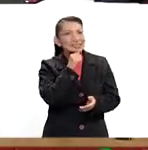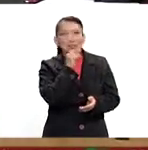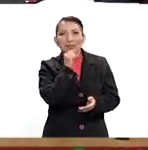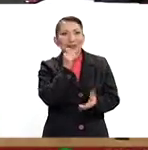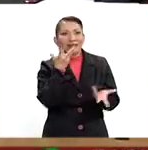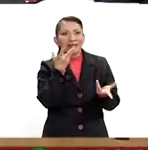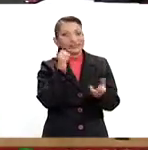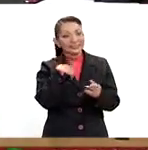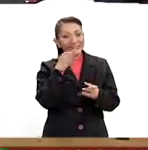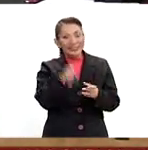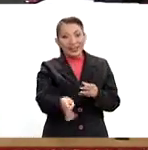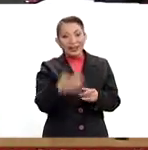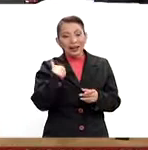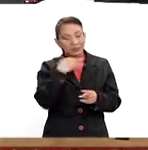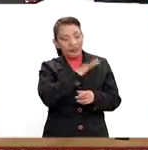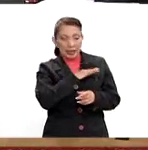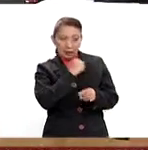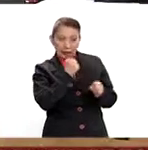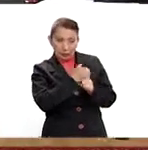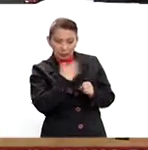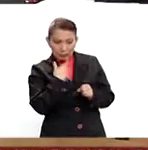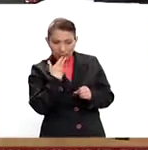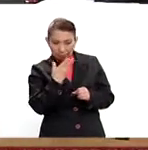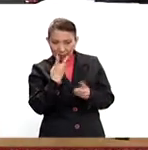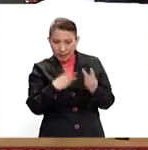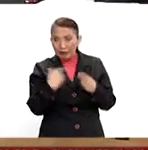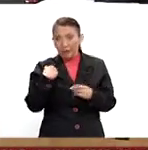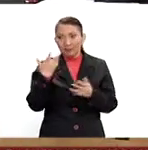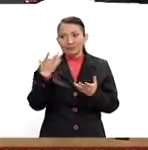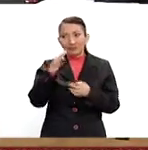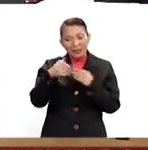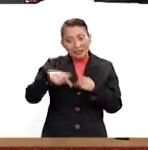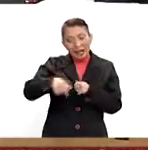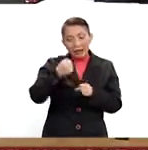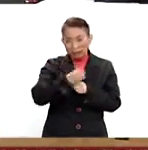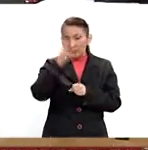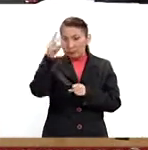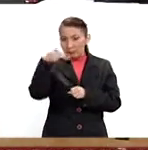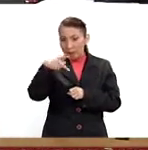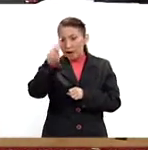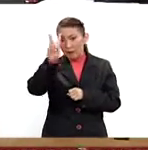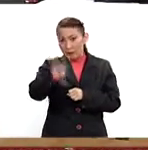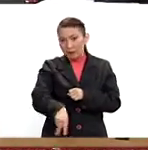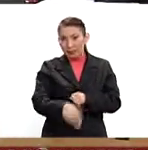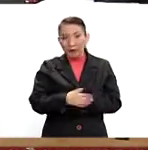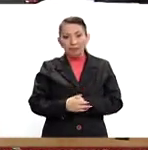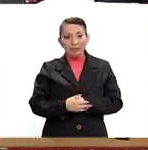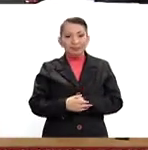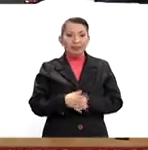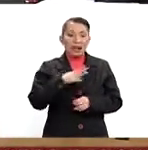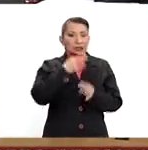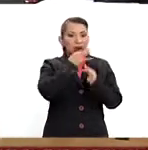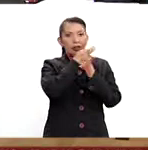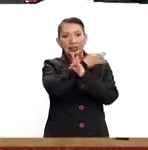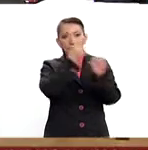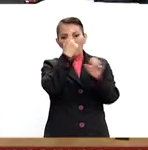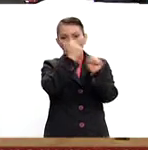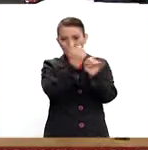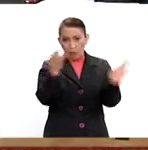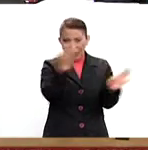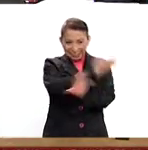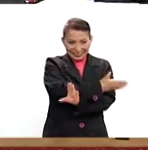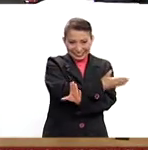Paco, bienvenido y feliz Gracias, 2017. Igualmente, lo mejor para este año. Gracias. Pero ciertamente, pues esta, aunque es una noticia del año